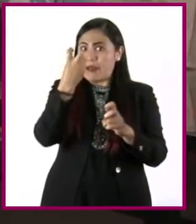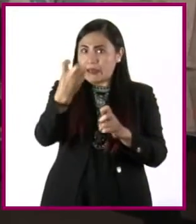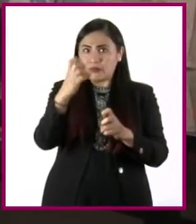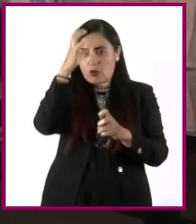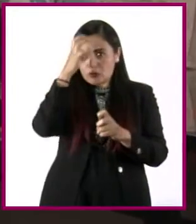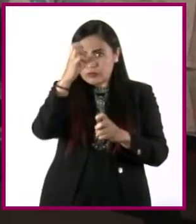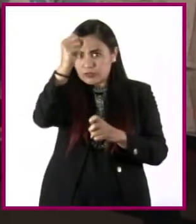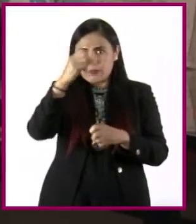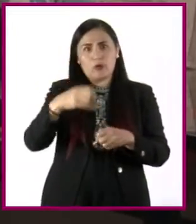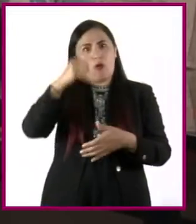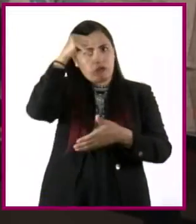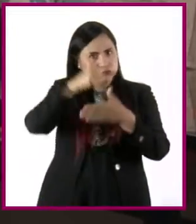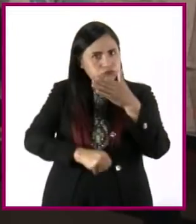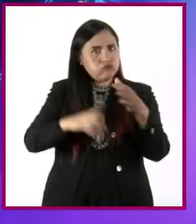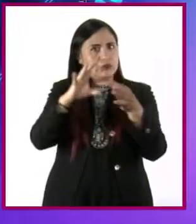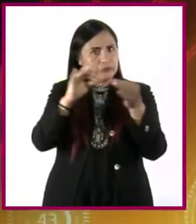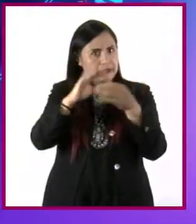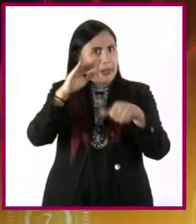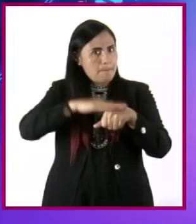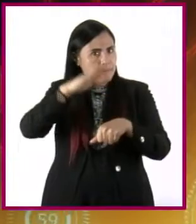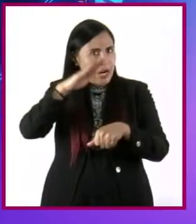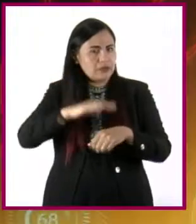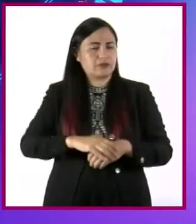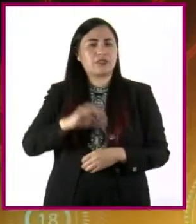término. ¡Agatha!